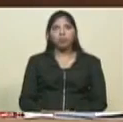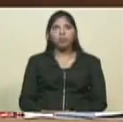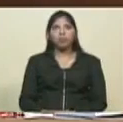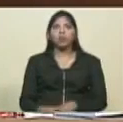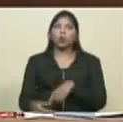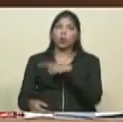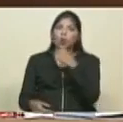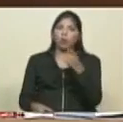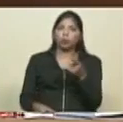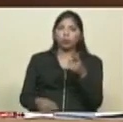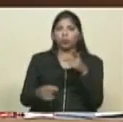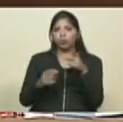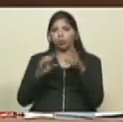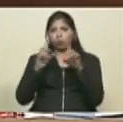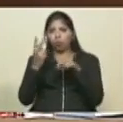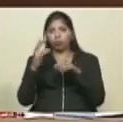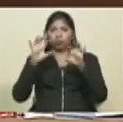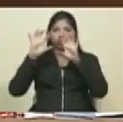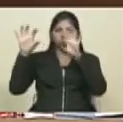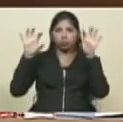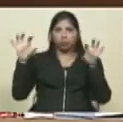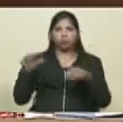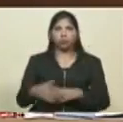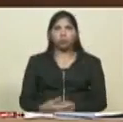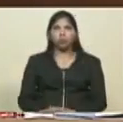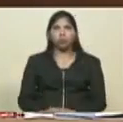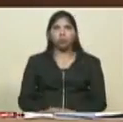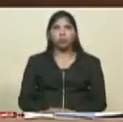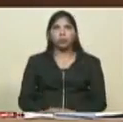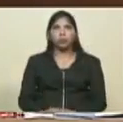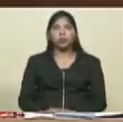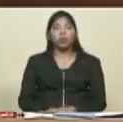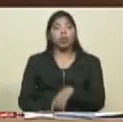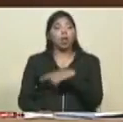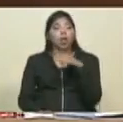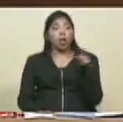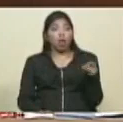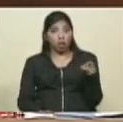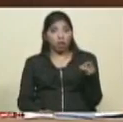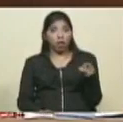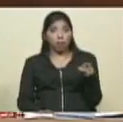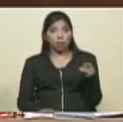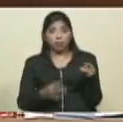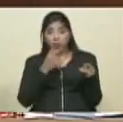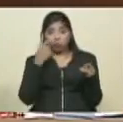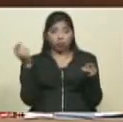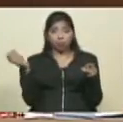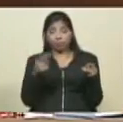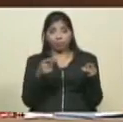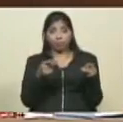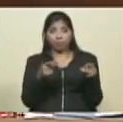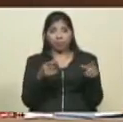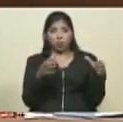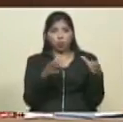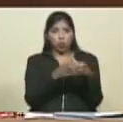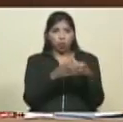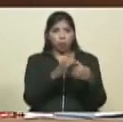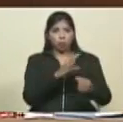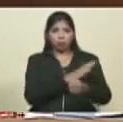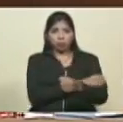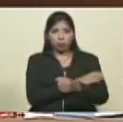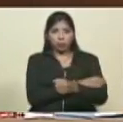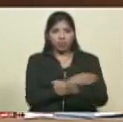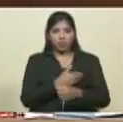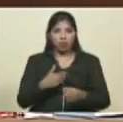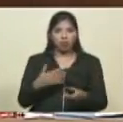Argelia, sellando alianzas a favor de Venezuela. Mientras que los vendepatrias, mientras que los traidores a la patria se dieron a